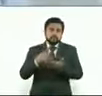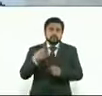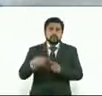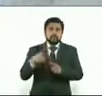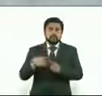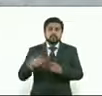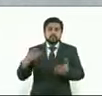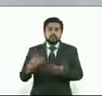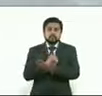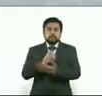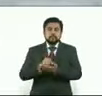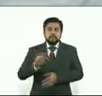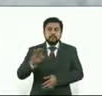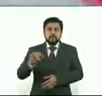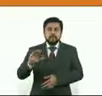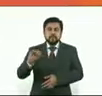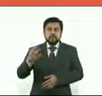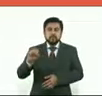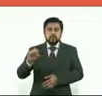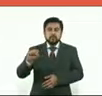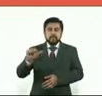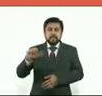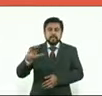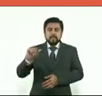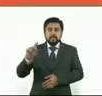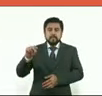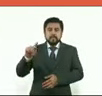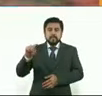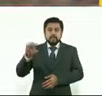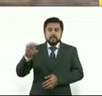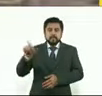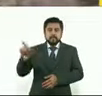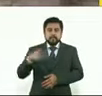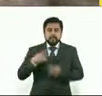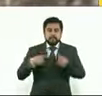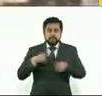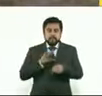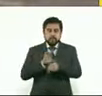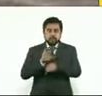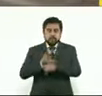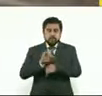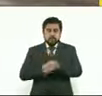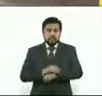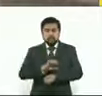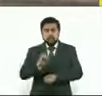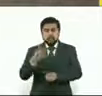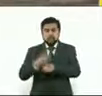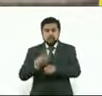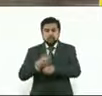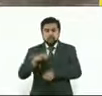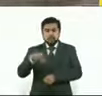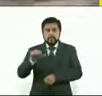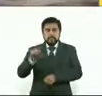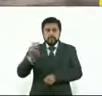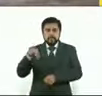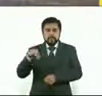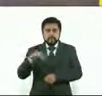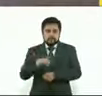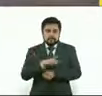Francisco San Clemente, pegado de Colombia. Él es el triunfador, Martín Velasco Soria. El mexicano